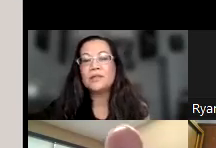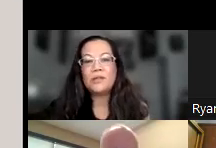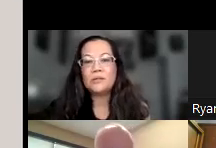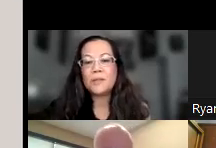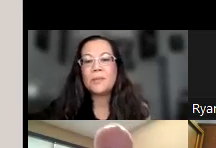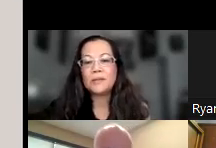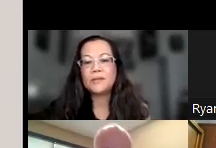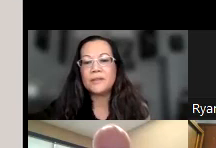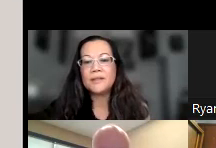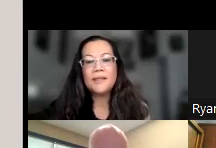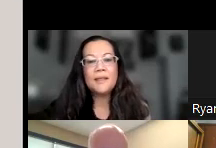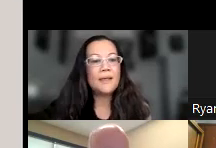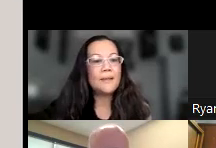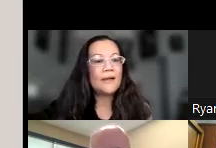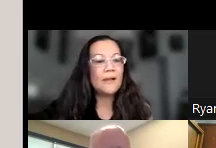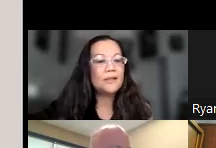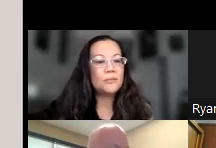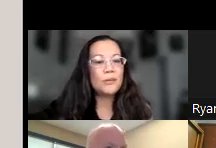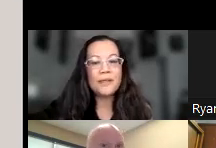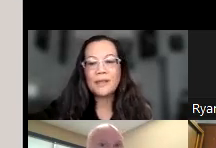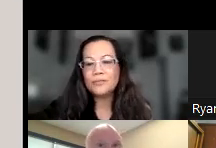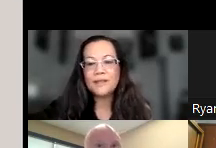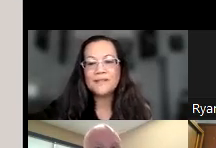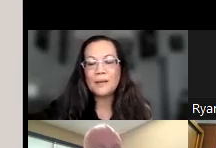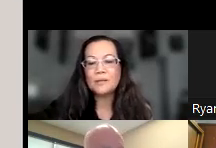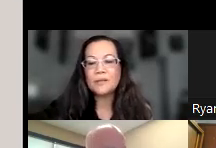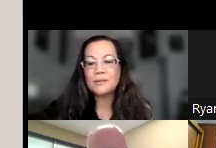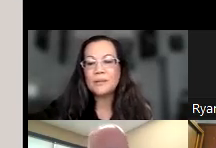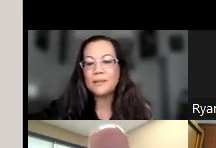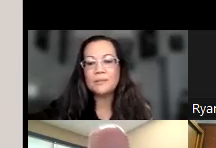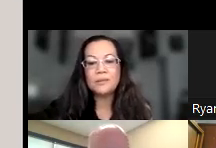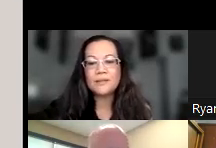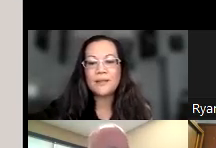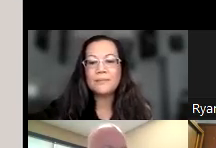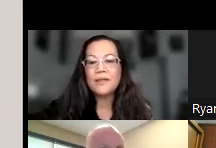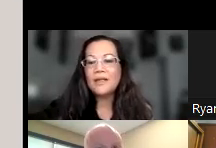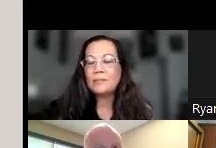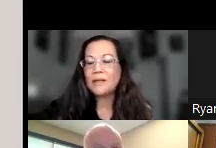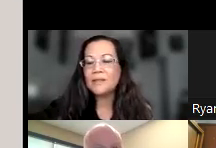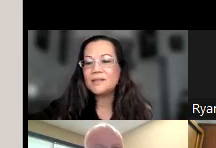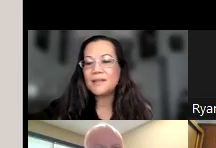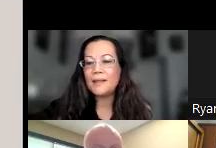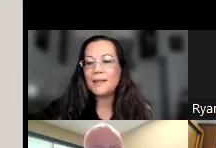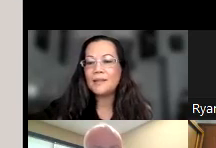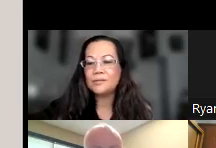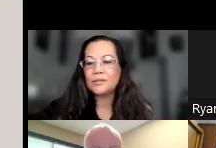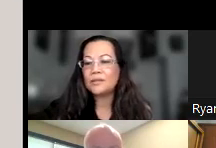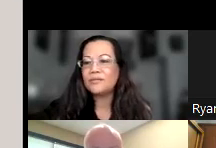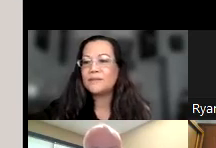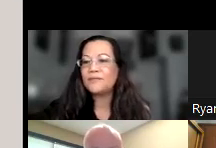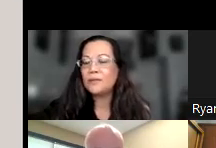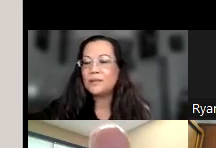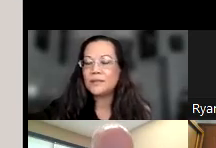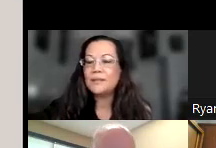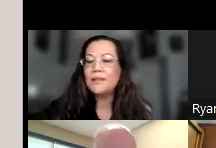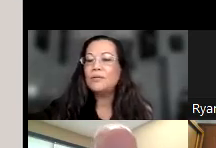y conectando con nuestras socios en la comunidad. Me gustaría mencionar, por ejemplo, que